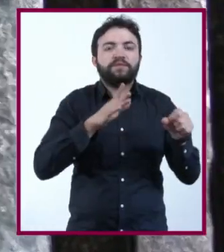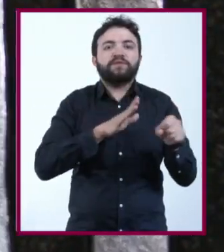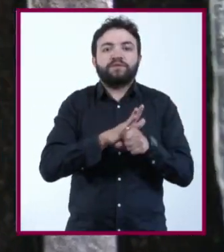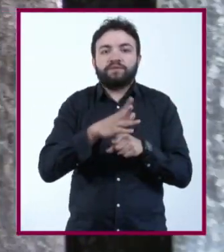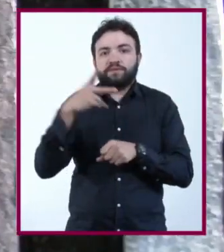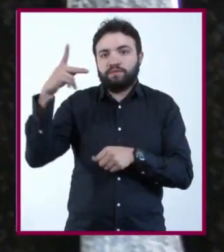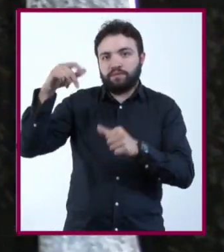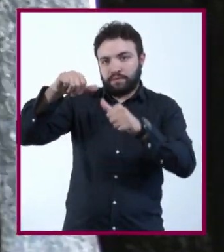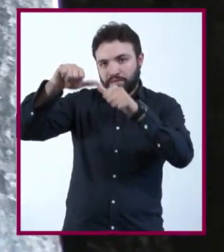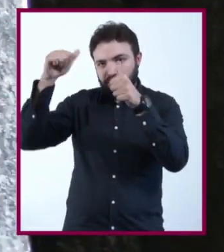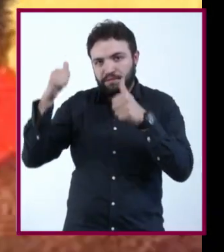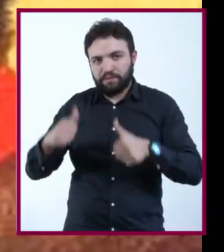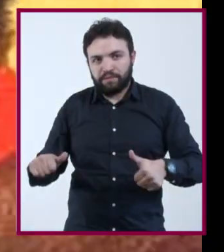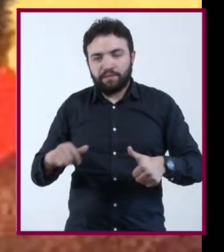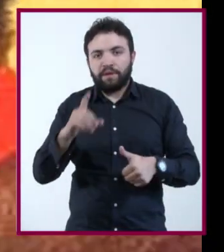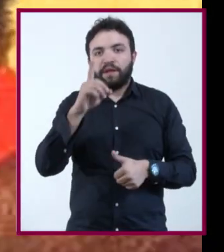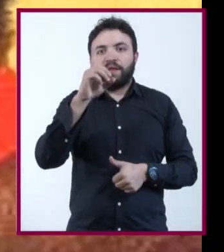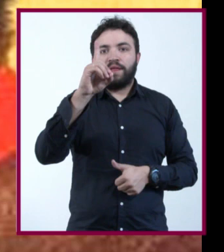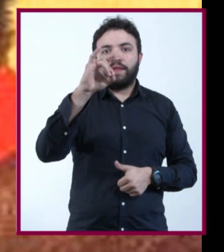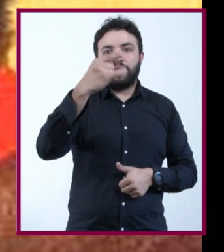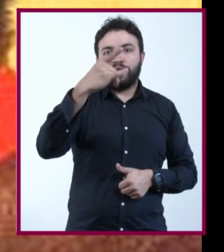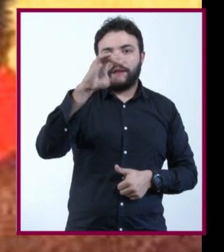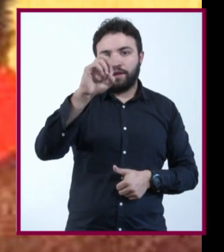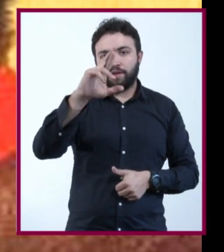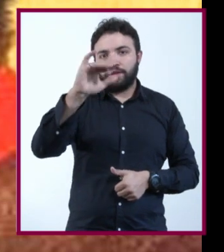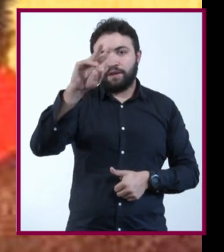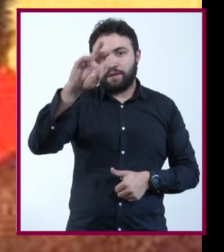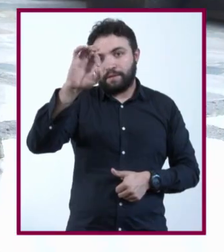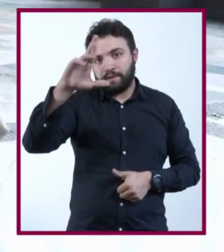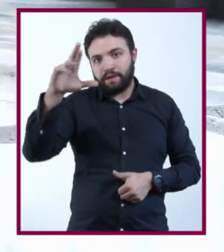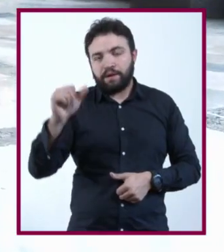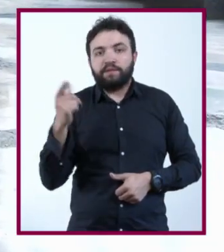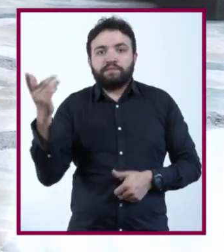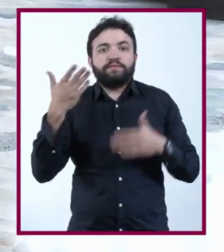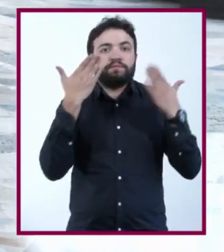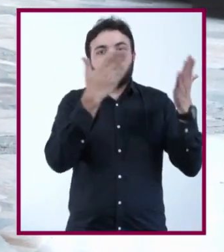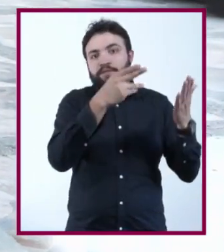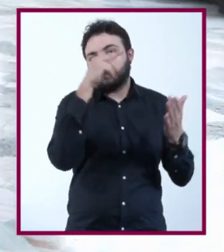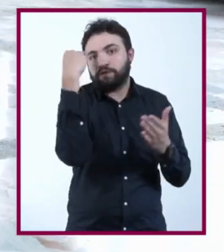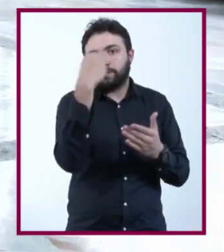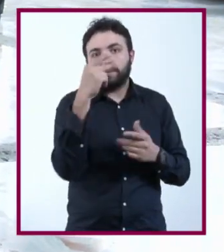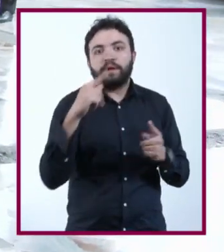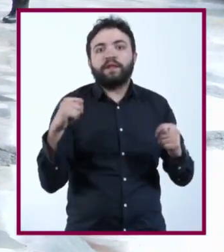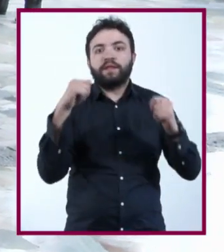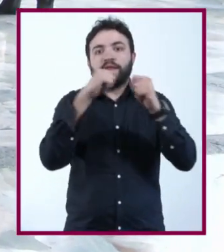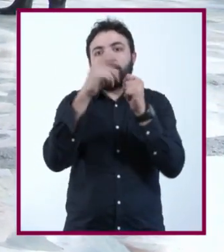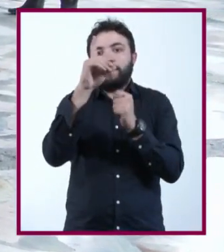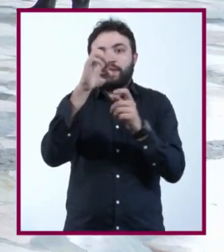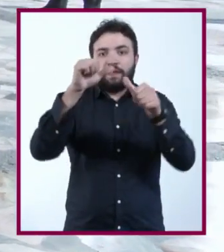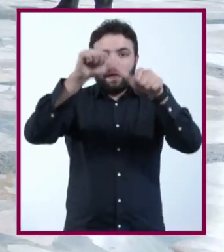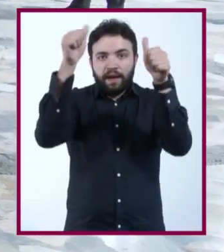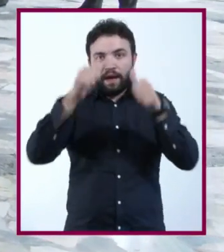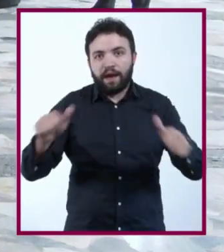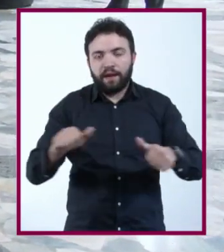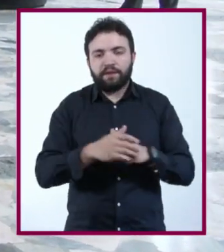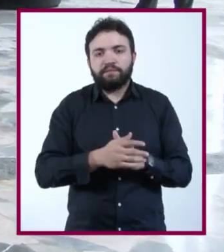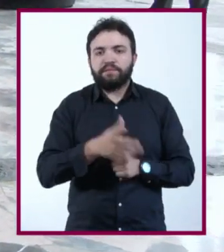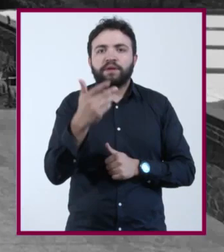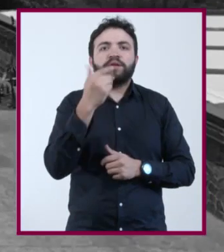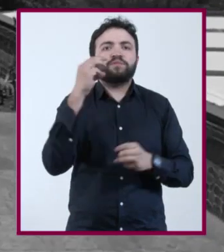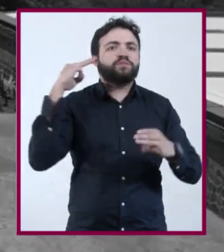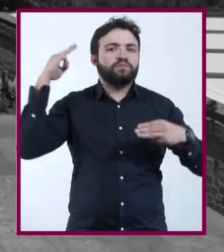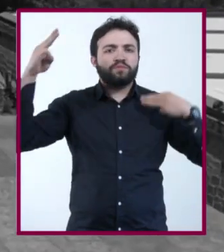por el multifacético artista Diego Rivera, y fue él mismo quien llamó a este lugar Templo del Arte Precolombino. Se trata del